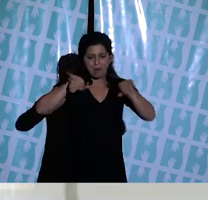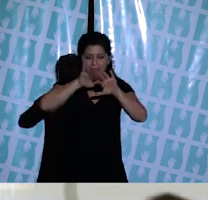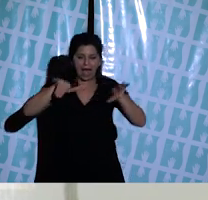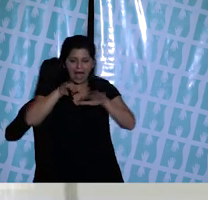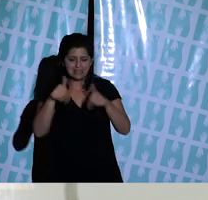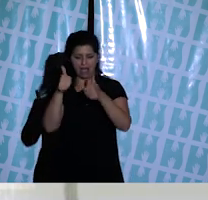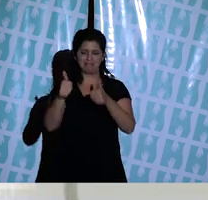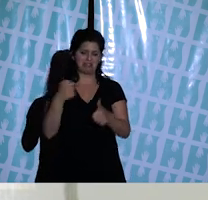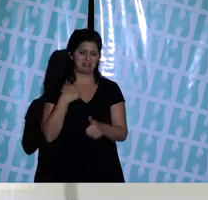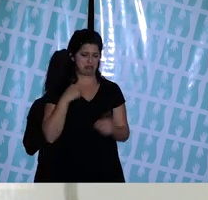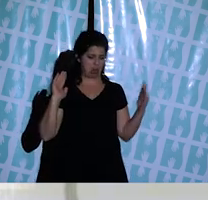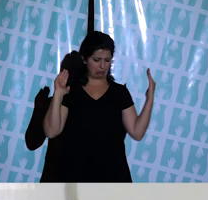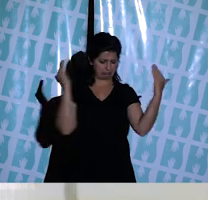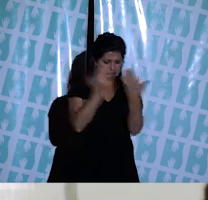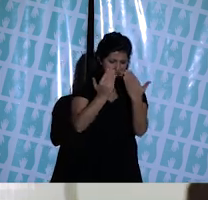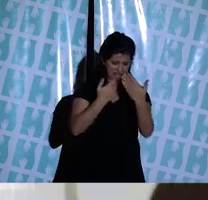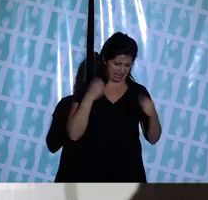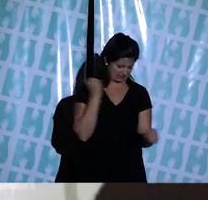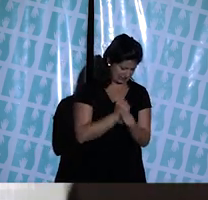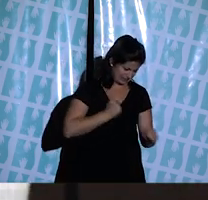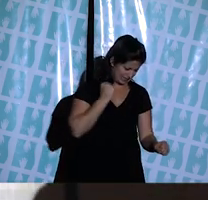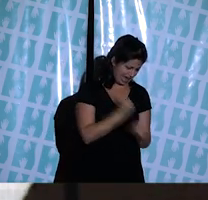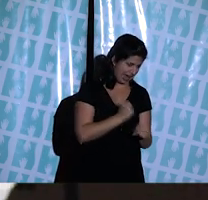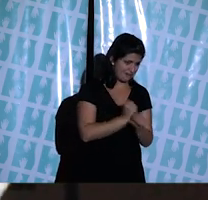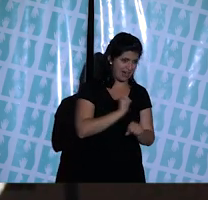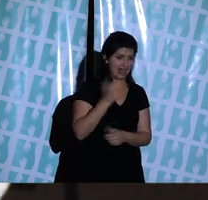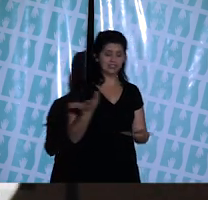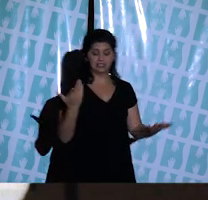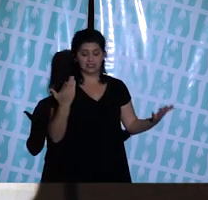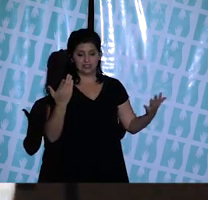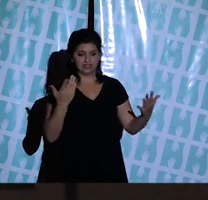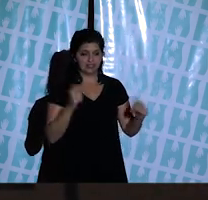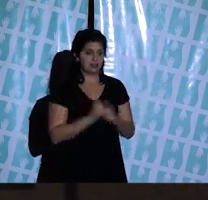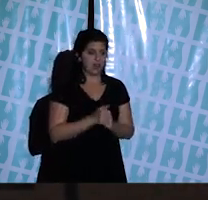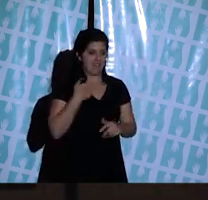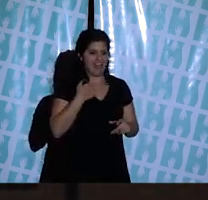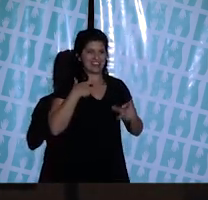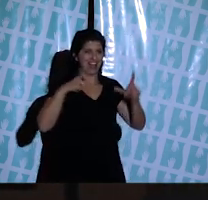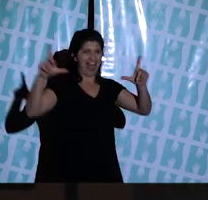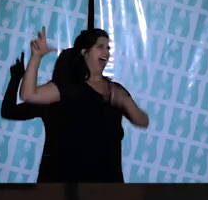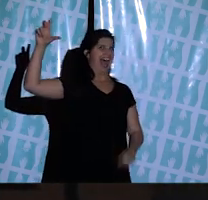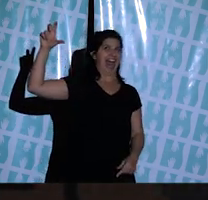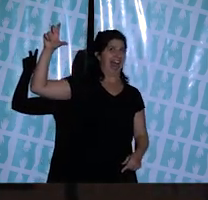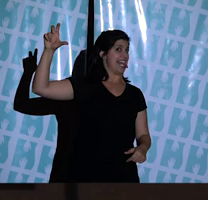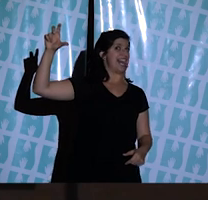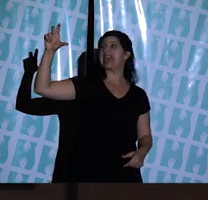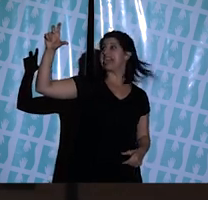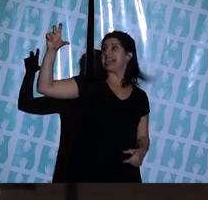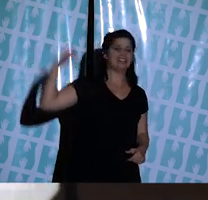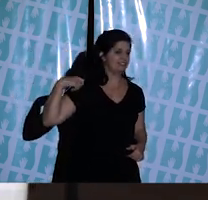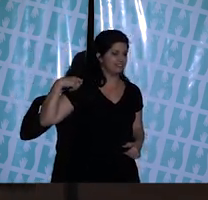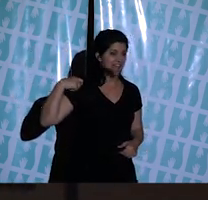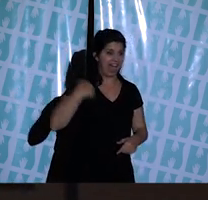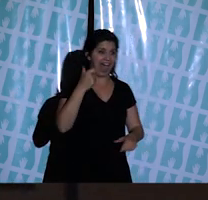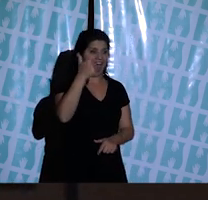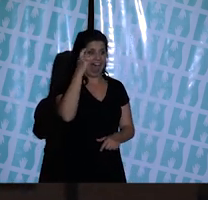vos acá, encerrado, trabajando. Bueno, van, administra. Entonces, bueno, voy a publicar una foto, yo feliz así sacando la lengua. Si tengo 10 me